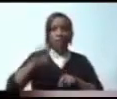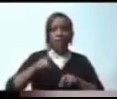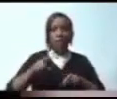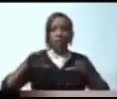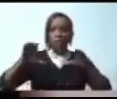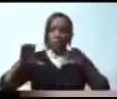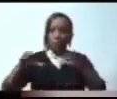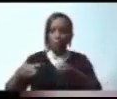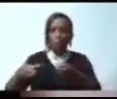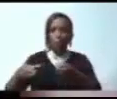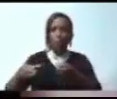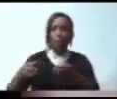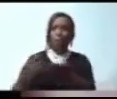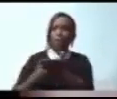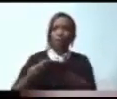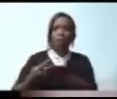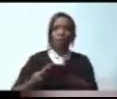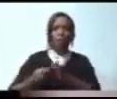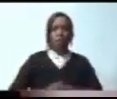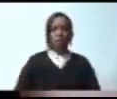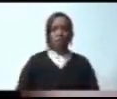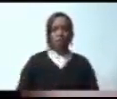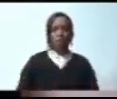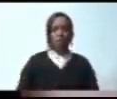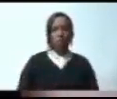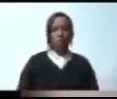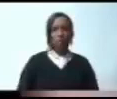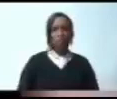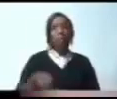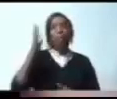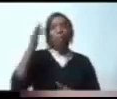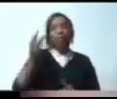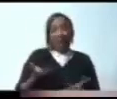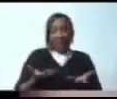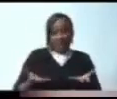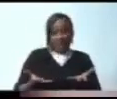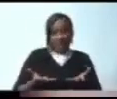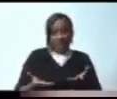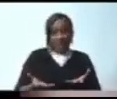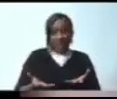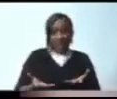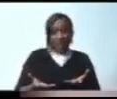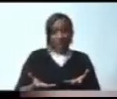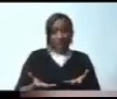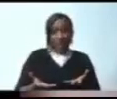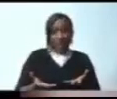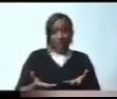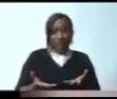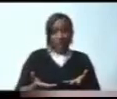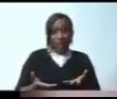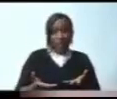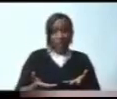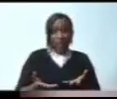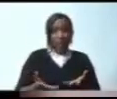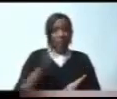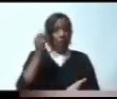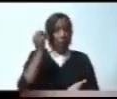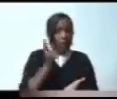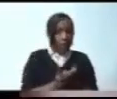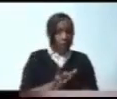¿Y en qué impactan esos préstamos a la garantía de la sostenibilidad del programa de alto costo?